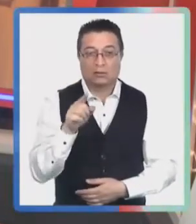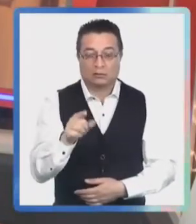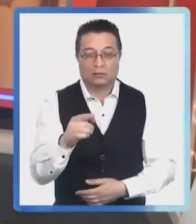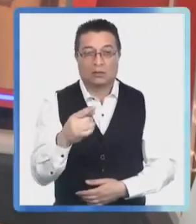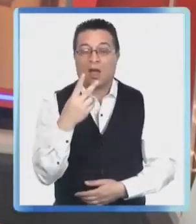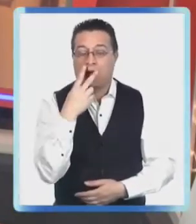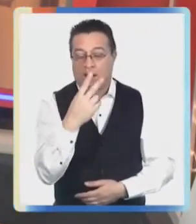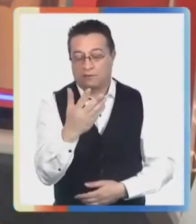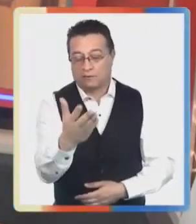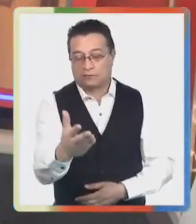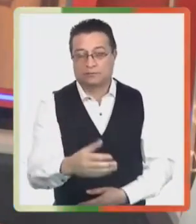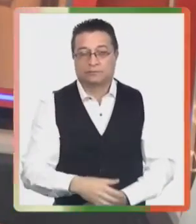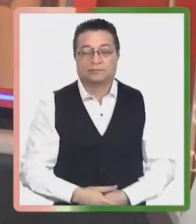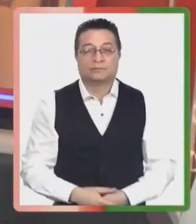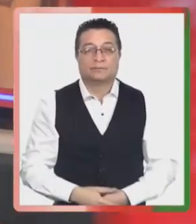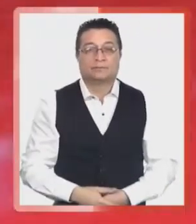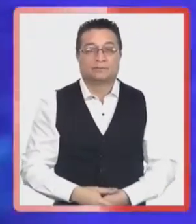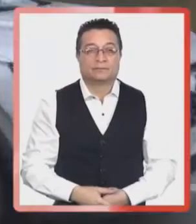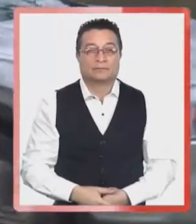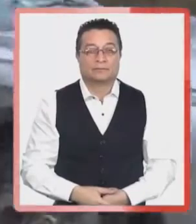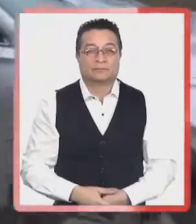Autónoma de Televisión con este informe.